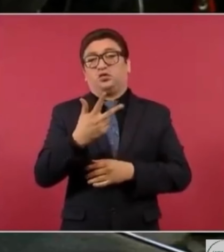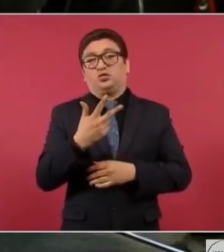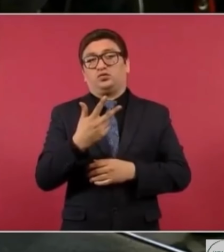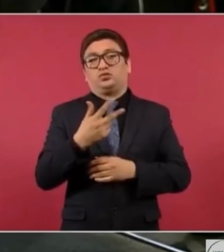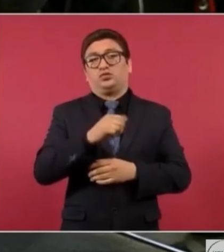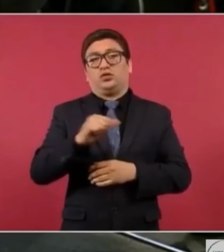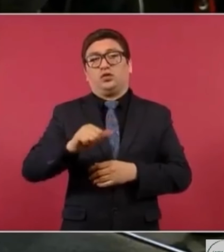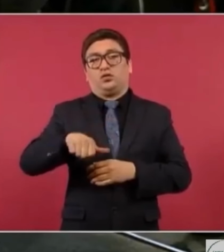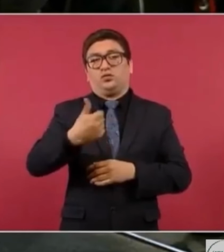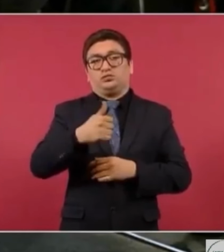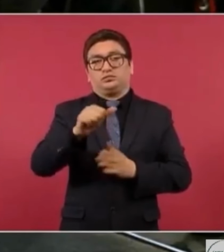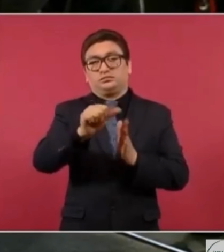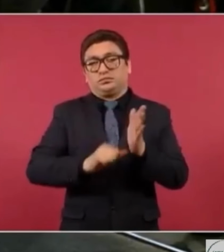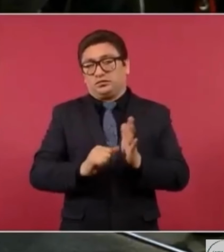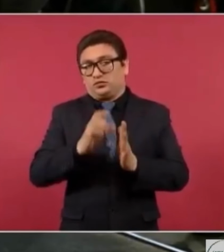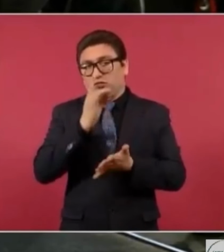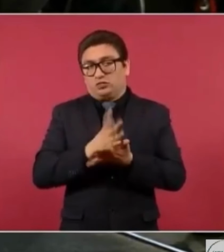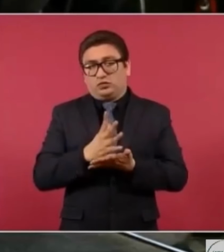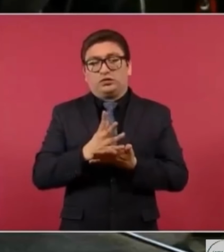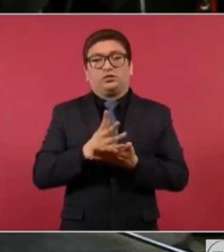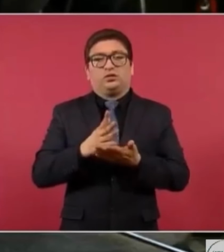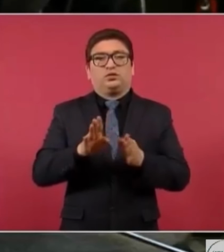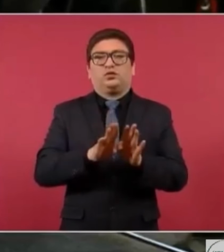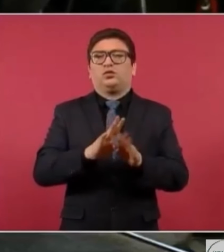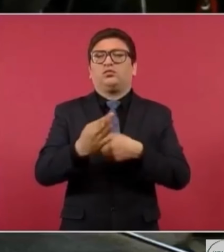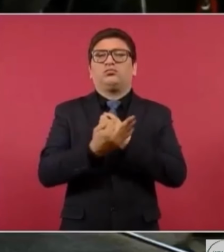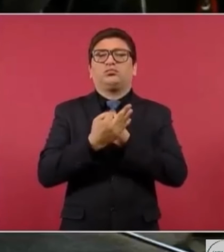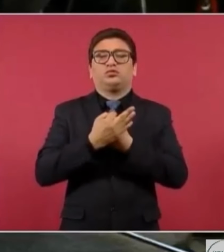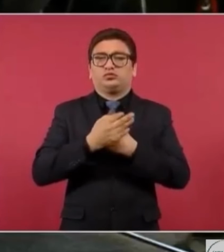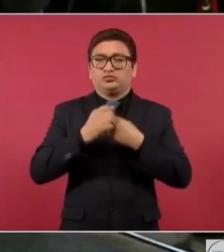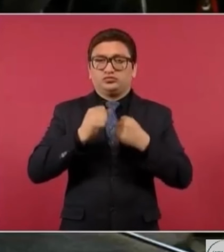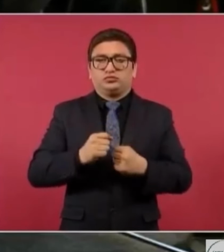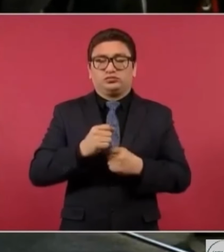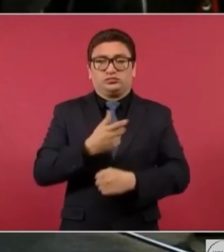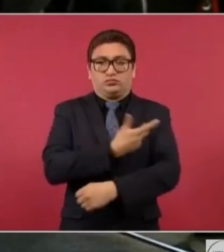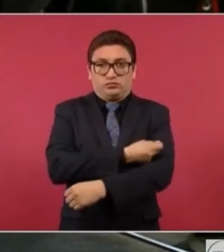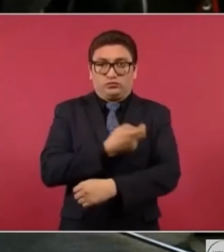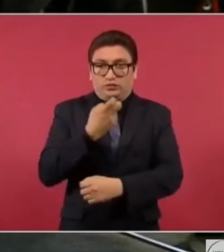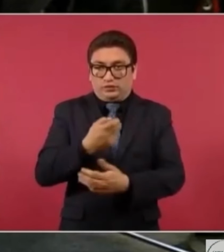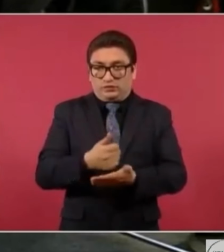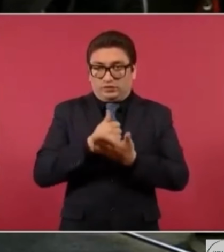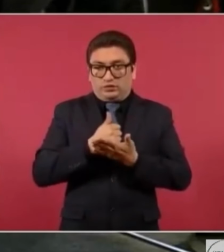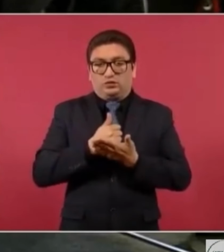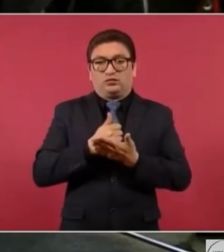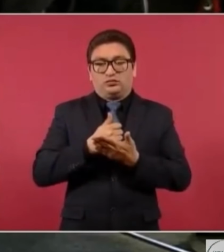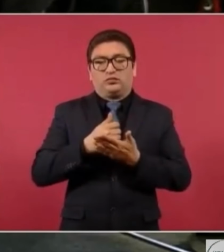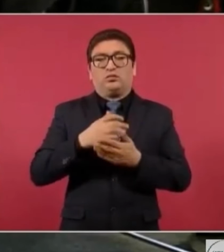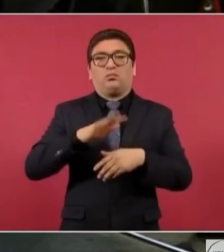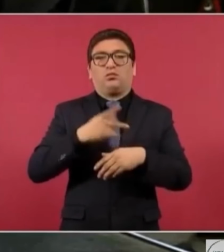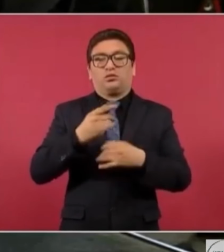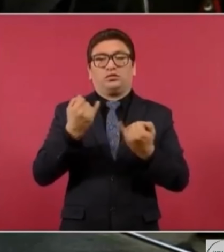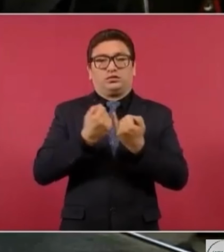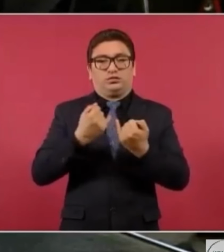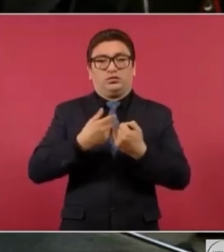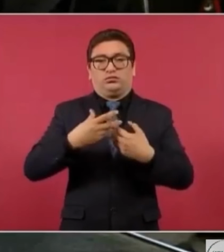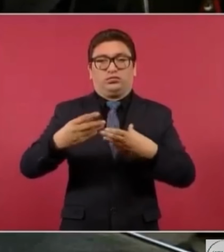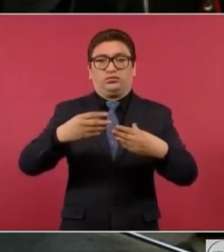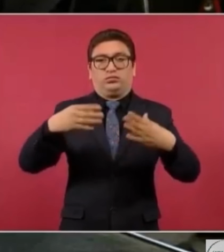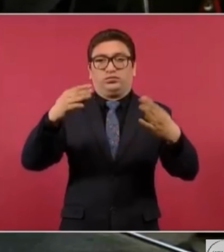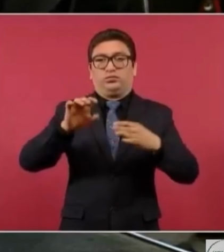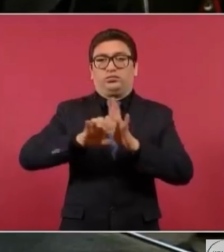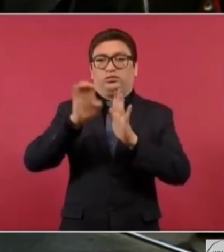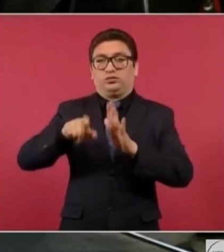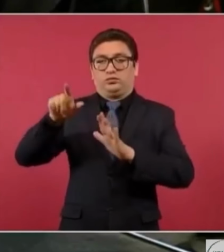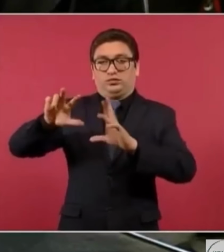meses. ¿Cuál es la realidad de la protección que tienen hoy los mexicanos? Porque también estamos viendo que un incremento se está dando en China,